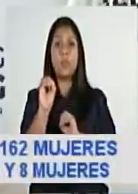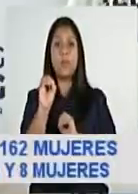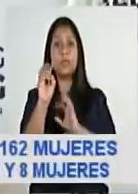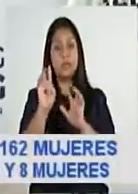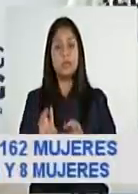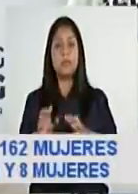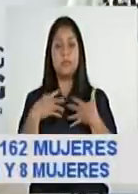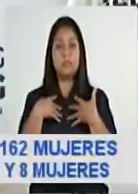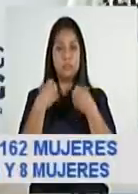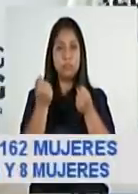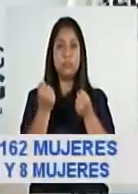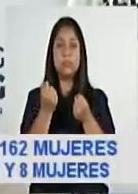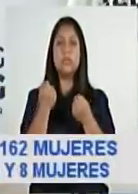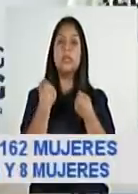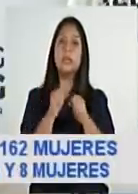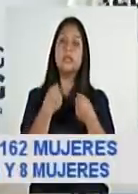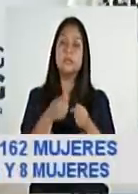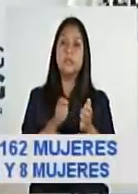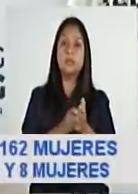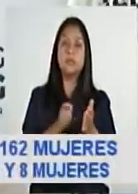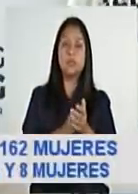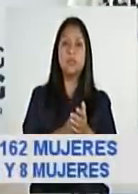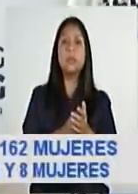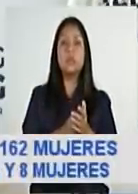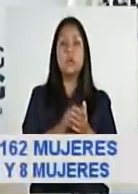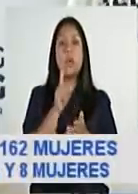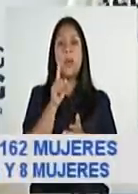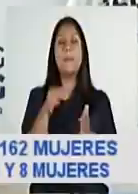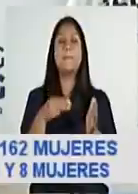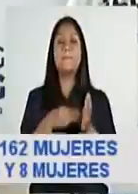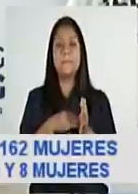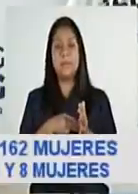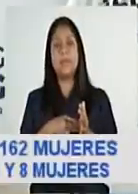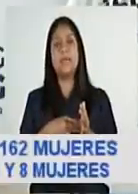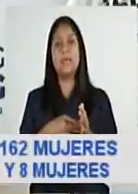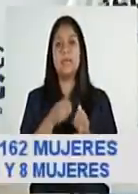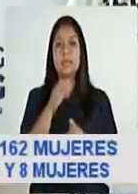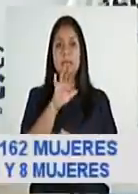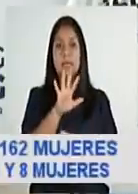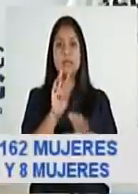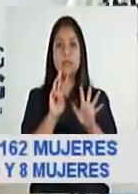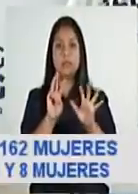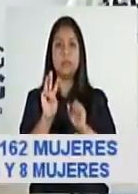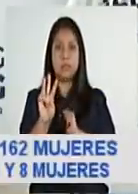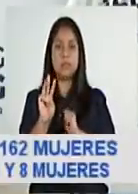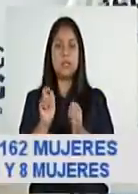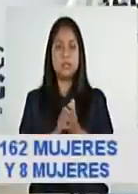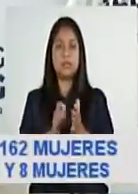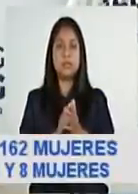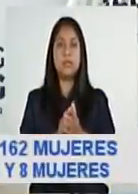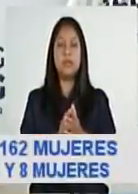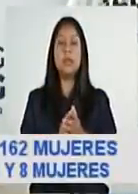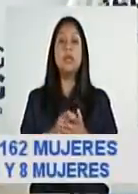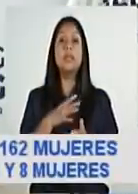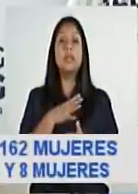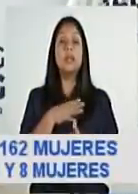y realizamos un total de 1.583 pruebas. Tenemos